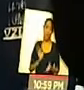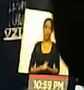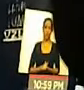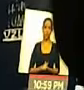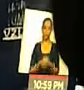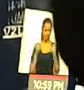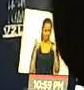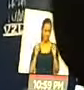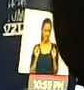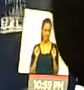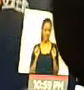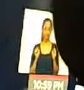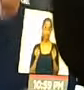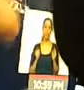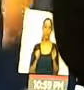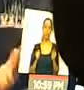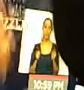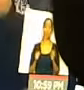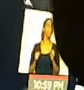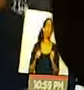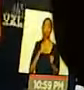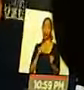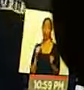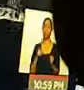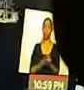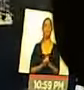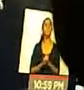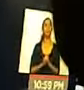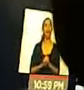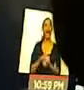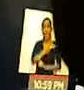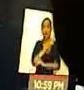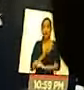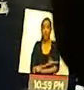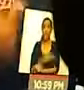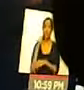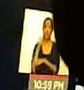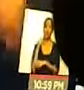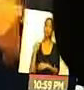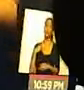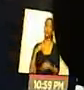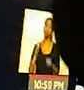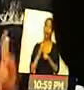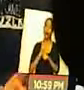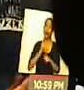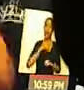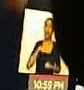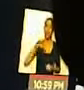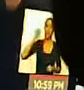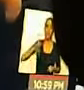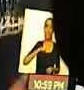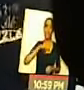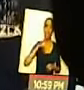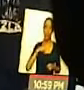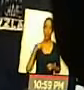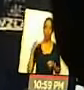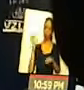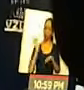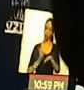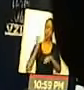entiendes? Pero es que no estamos cayendo. A la Fuerza Armada le va a tocar hacer su papel. A nosotros nos toca hacer lo que nos toque